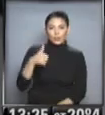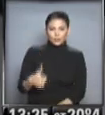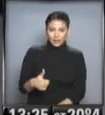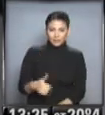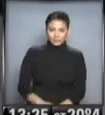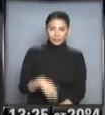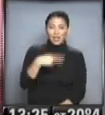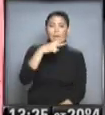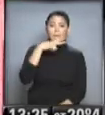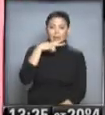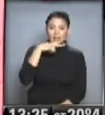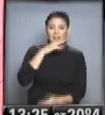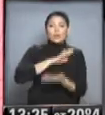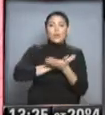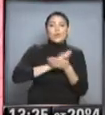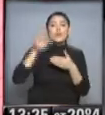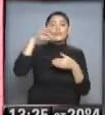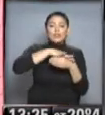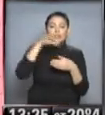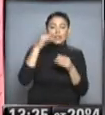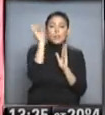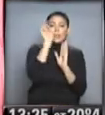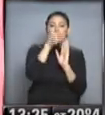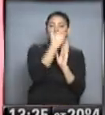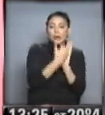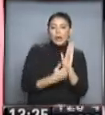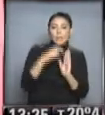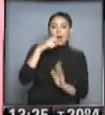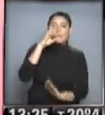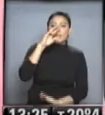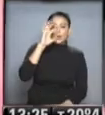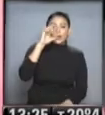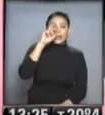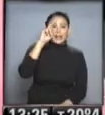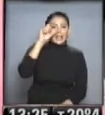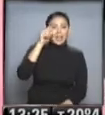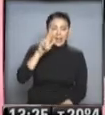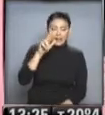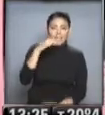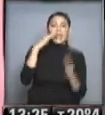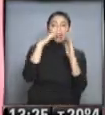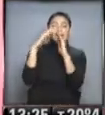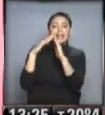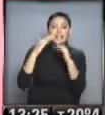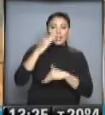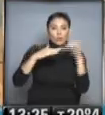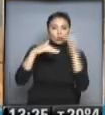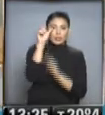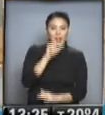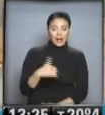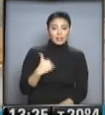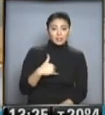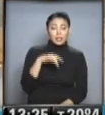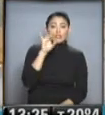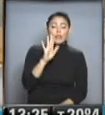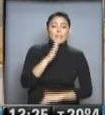este viernes hay un nuevo sorteo de procrear este programa que construye viviendas en todo el país y que sirve además no